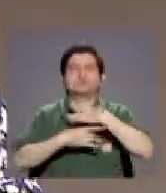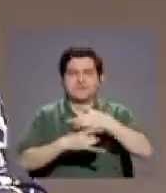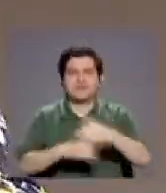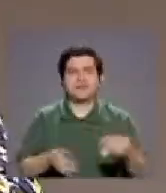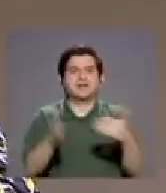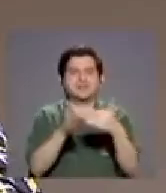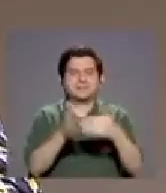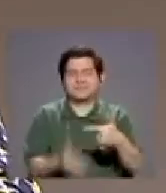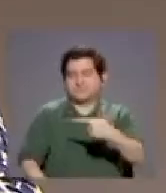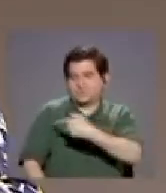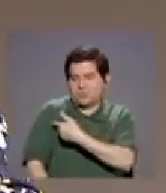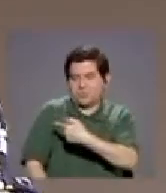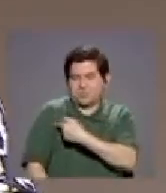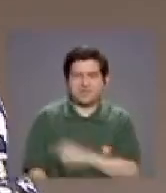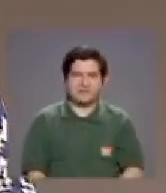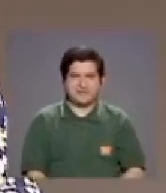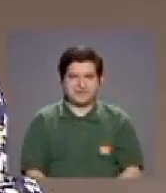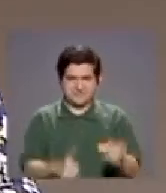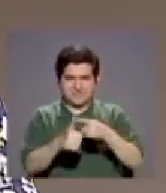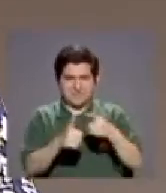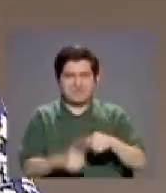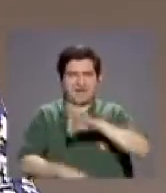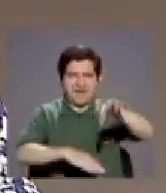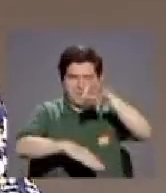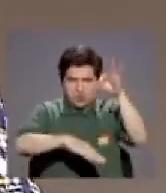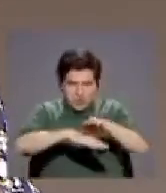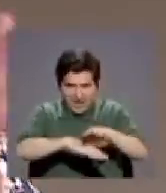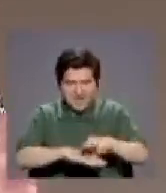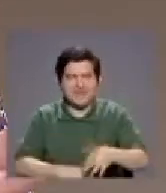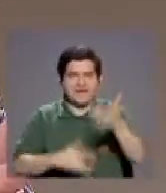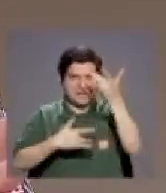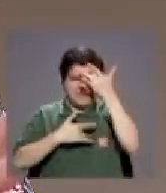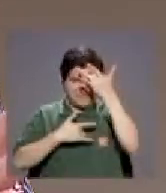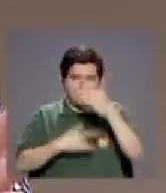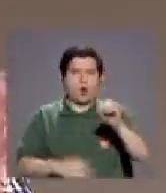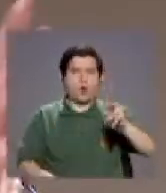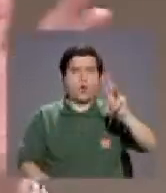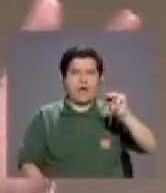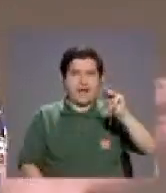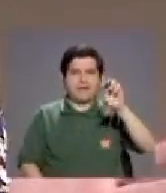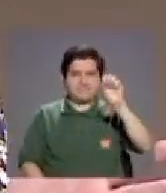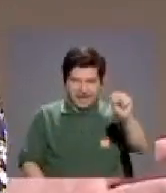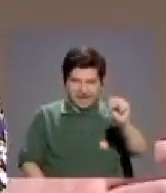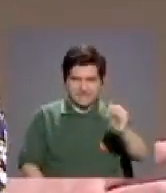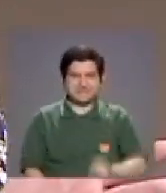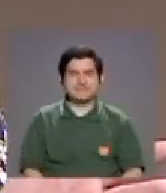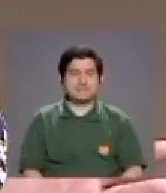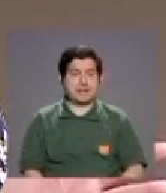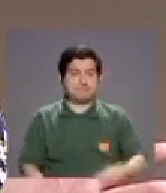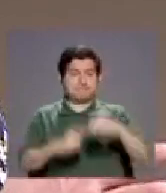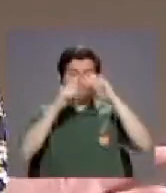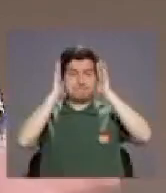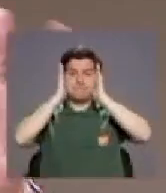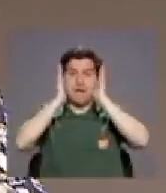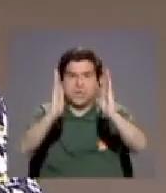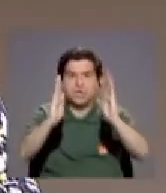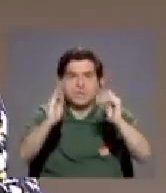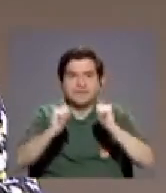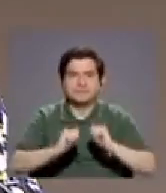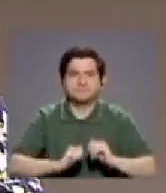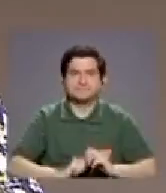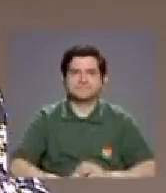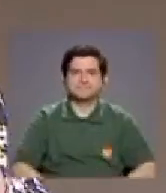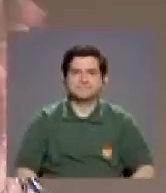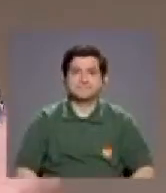a las vacunas, empecemos por dengue. Dengue es otra de las enfermedades que la Organización Mundial de la Salud puso como prioritarias. Y de